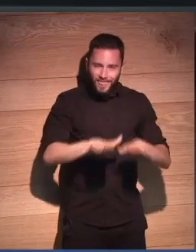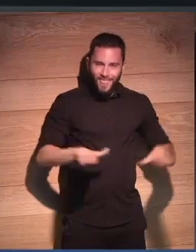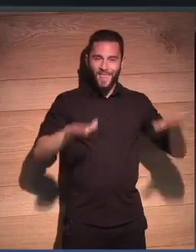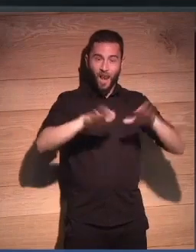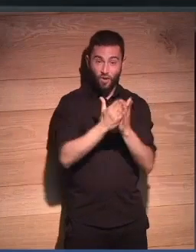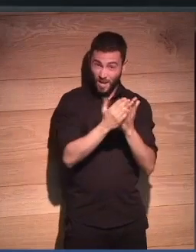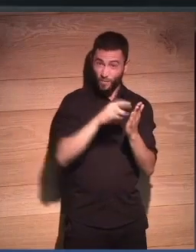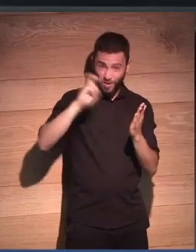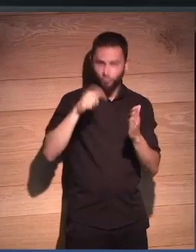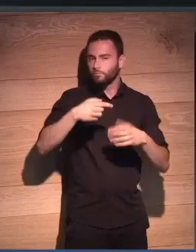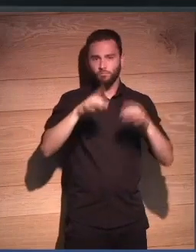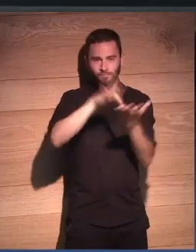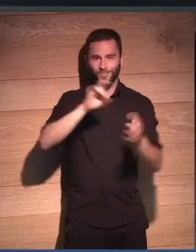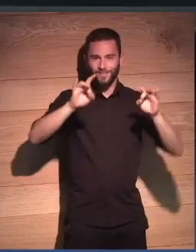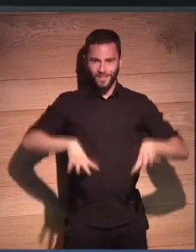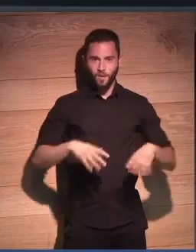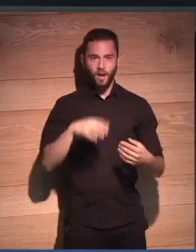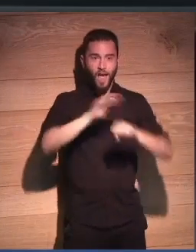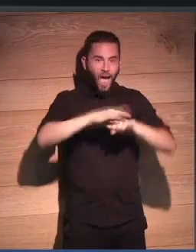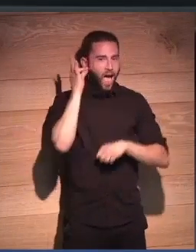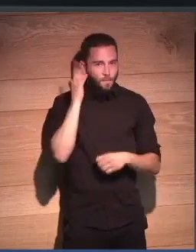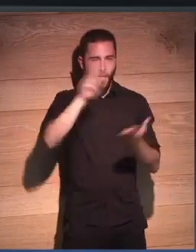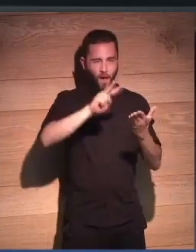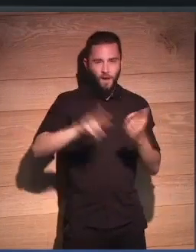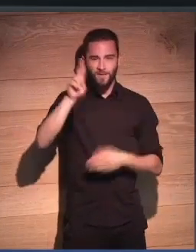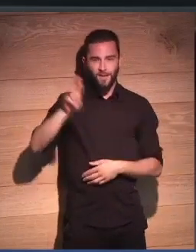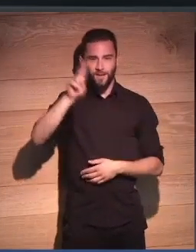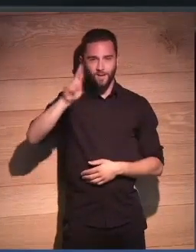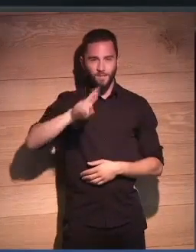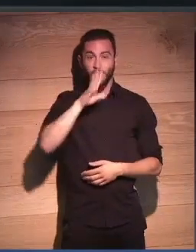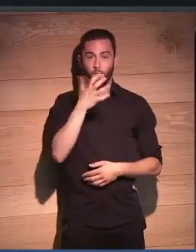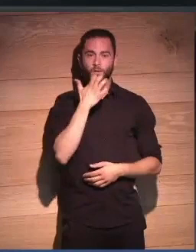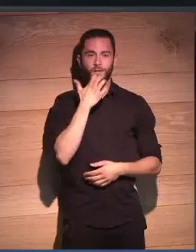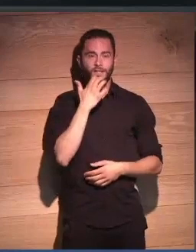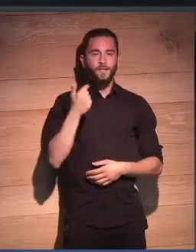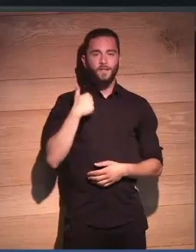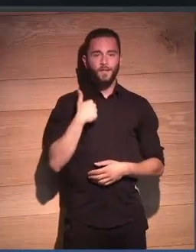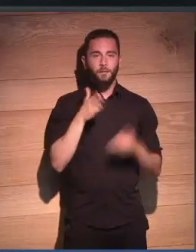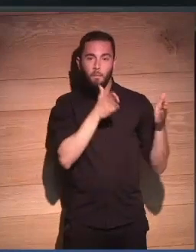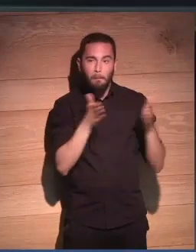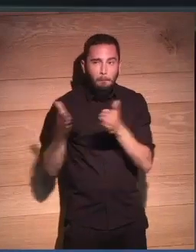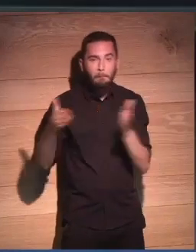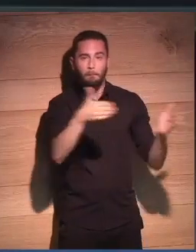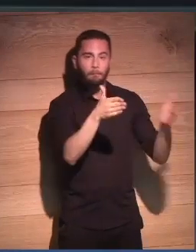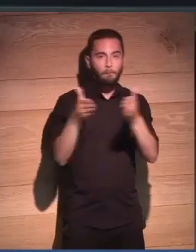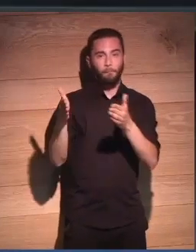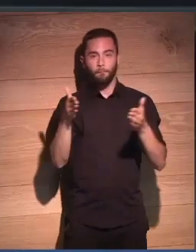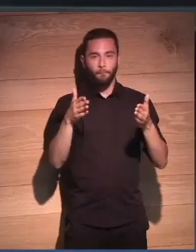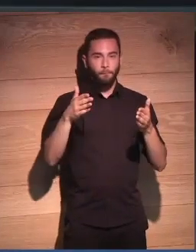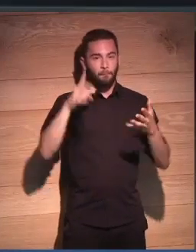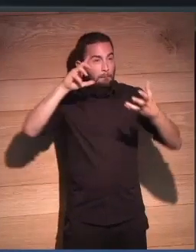lentitud, ¿no? Es decir, que tengo una amiga que lo va releyendo de vez en cuando porque la resitúa, ¿no? Dice, cuando pierdo el foco y se me va la olla y empiezo a correr por todo,